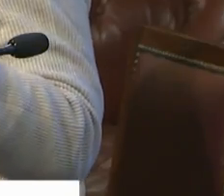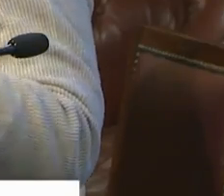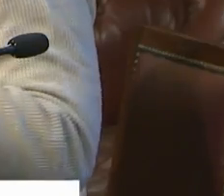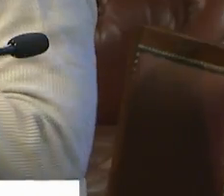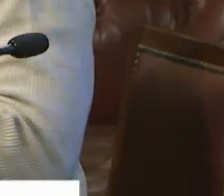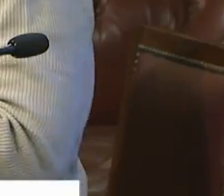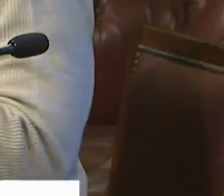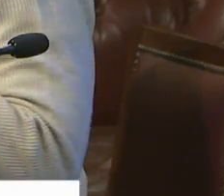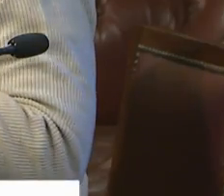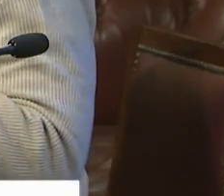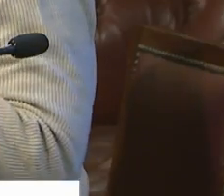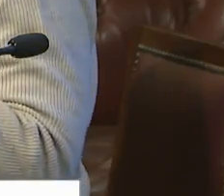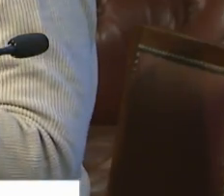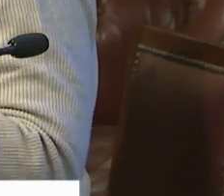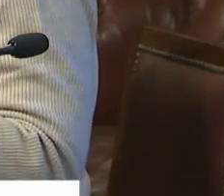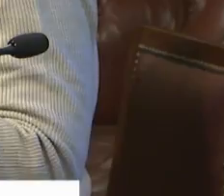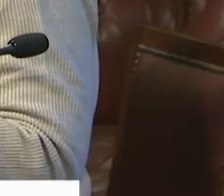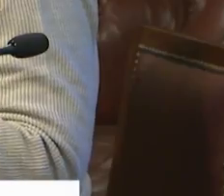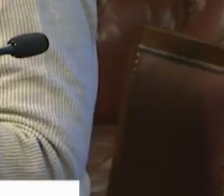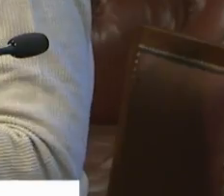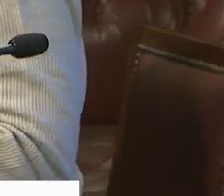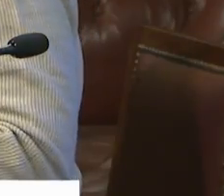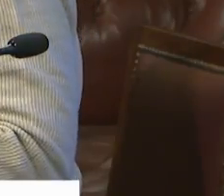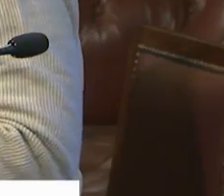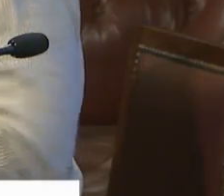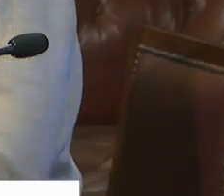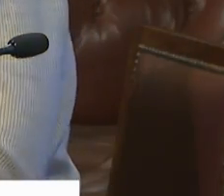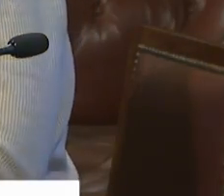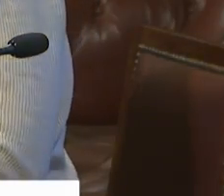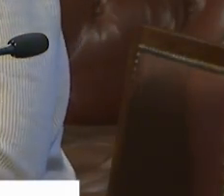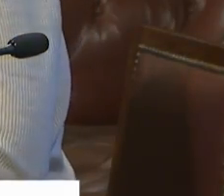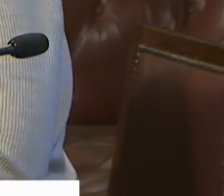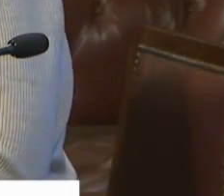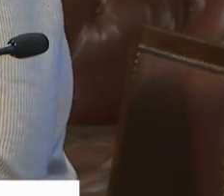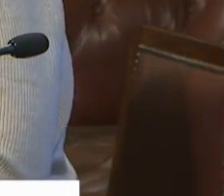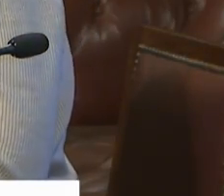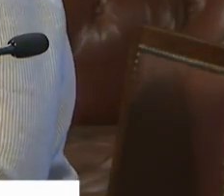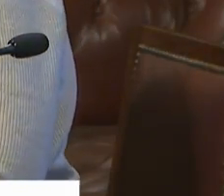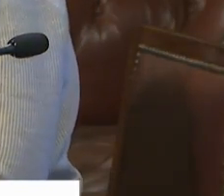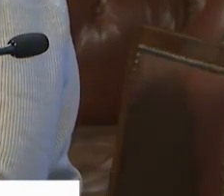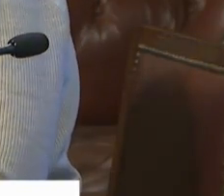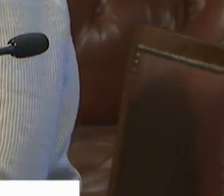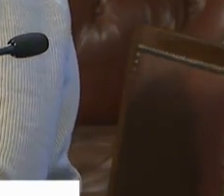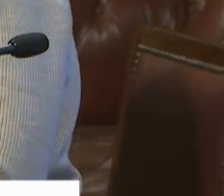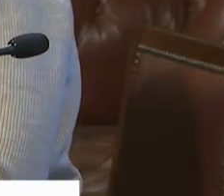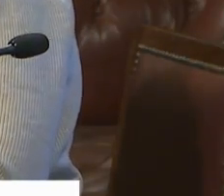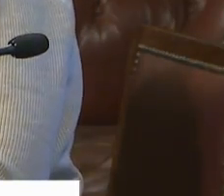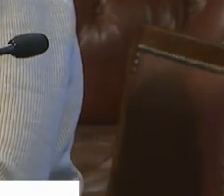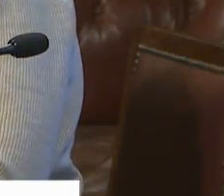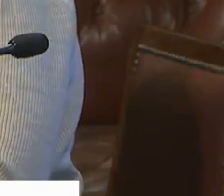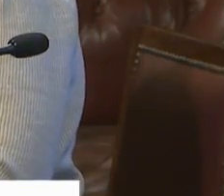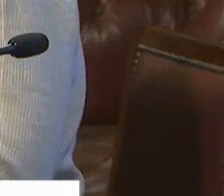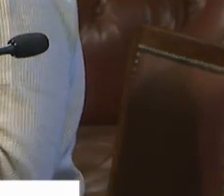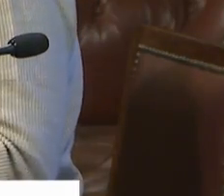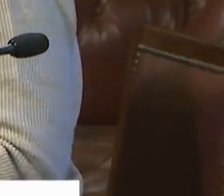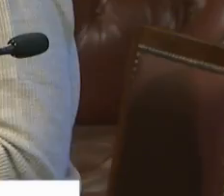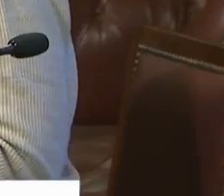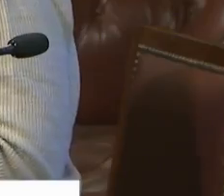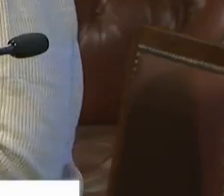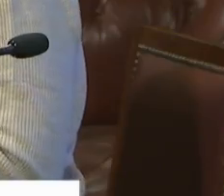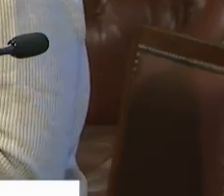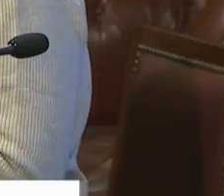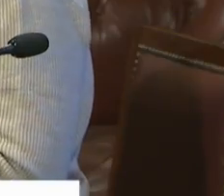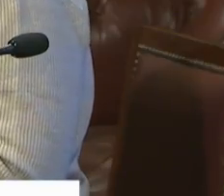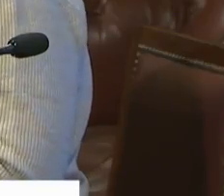pero la visión de víctima o héroe sí que es algo que todavía está muy instalado donde